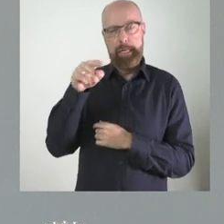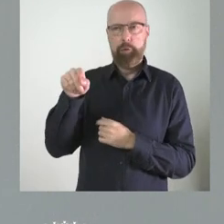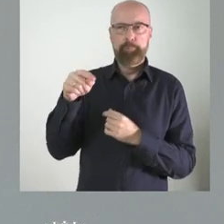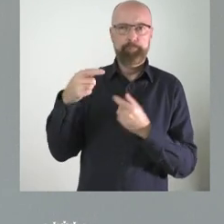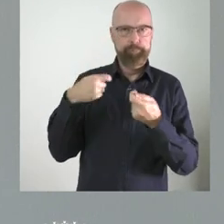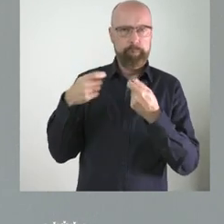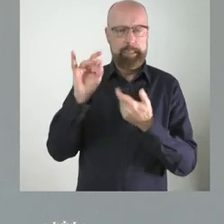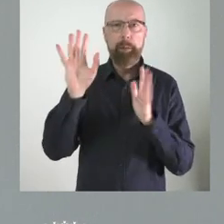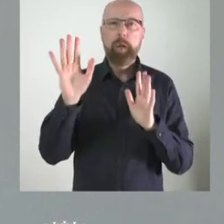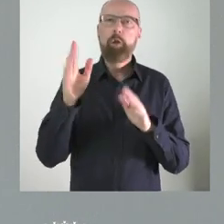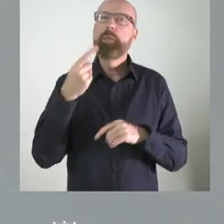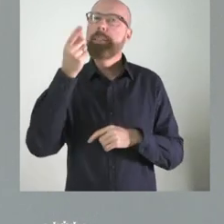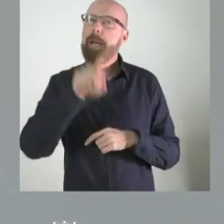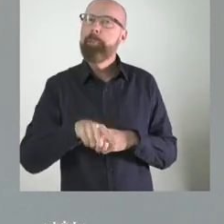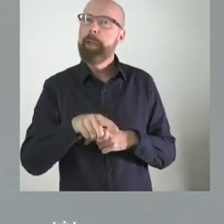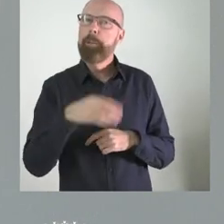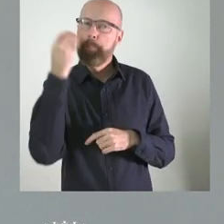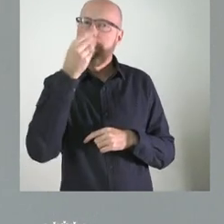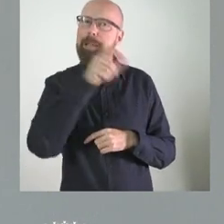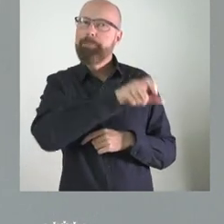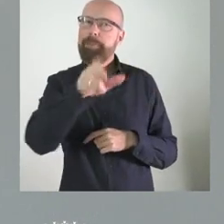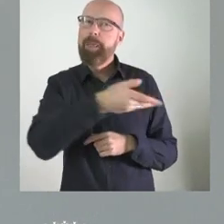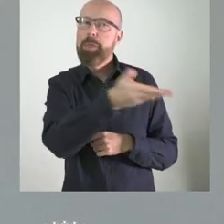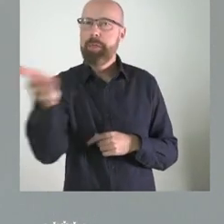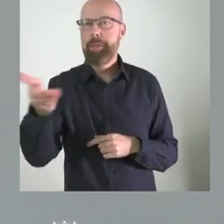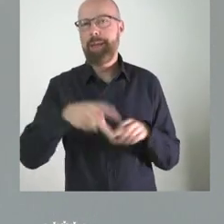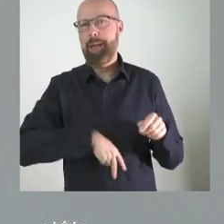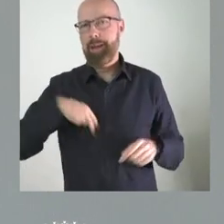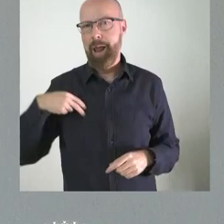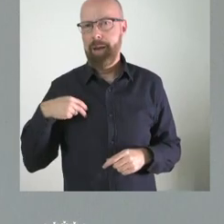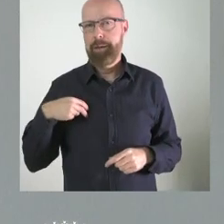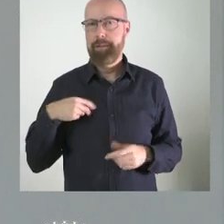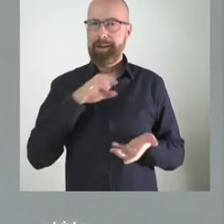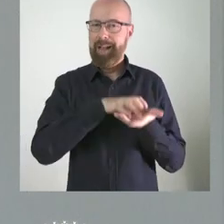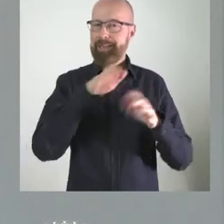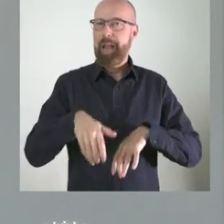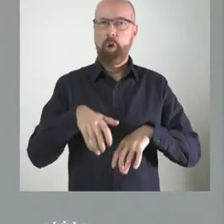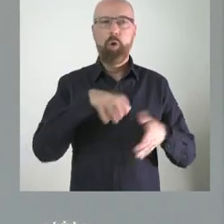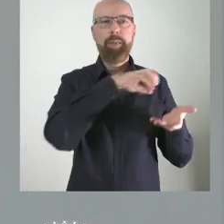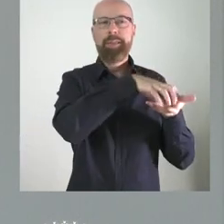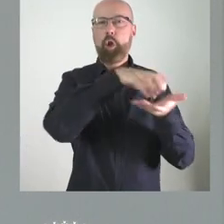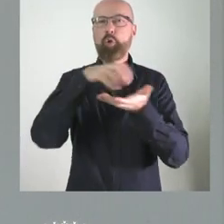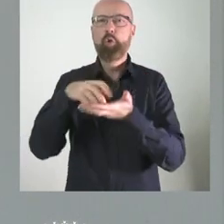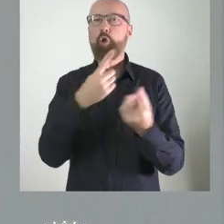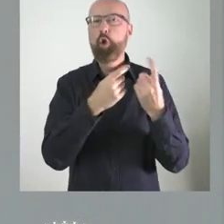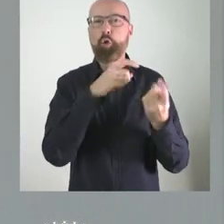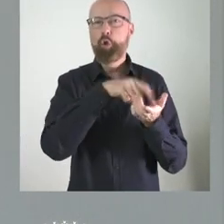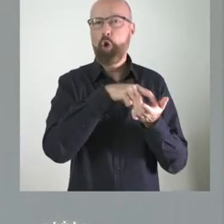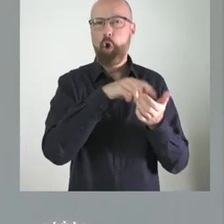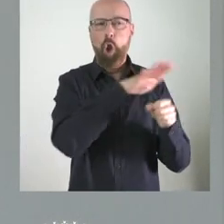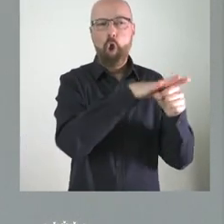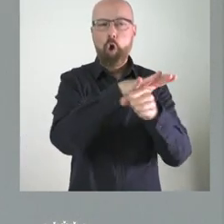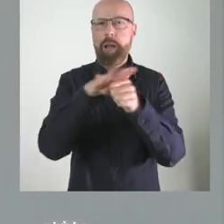los ciudadanos en general Y tenemos en Castilla y león el mayor número de consultores locales de toda España el mayor número de consultorios locales